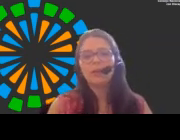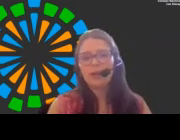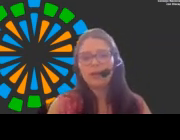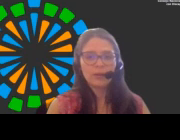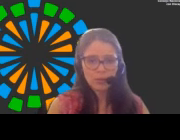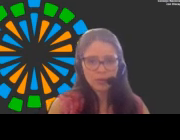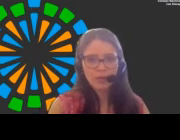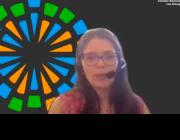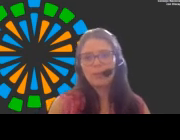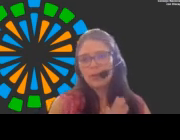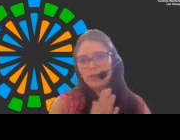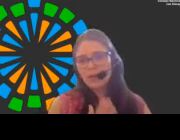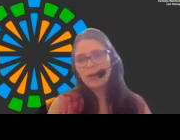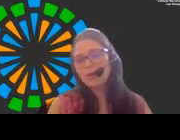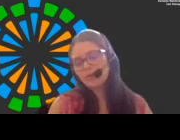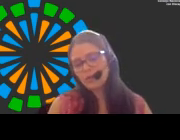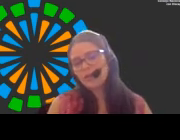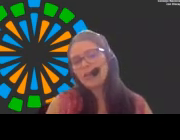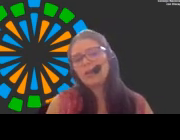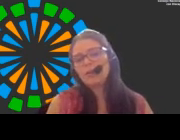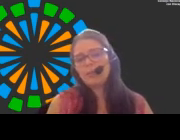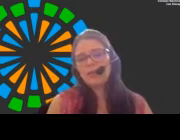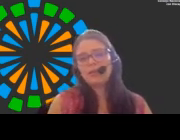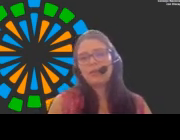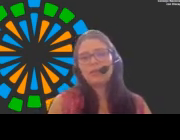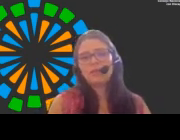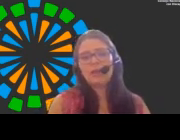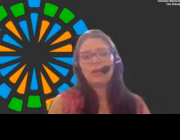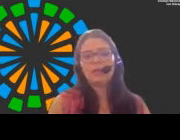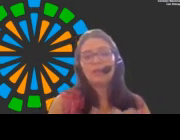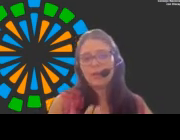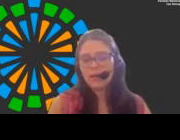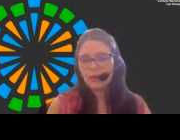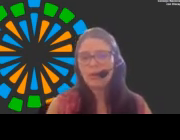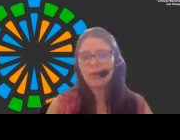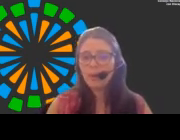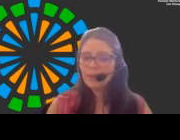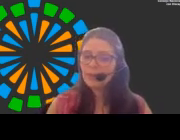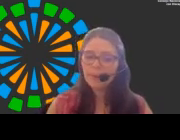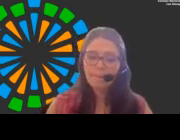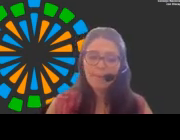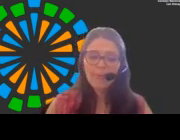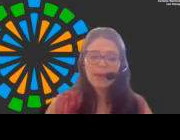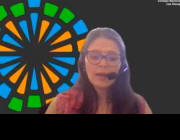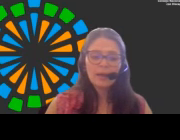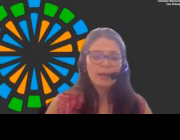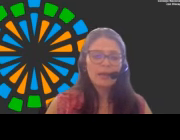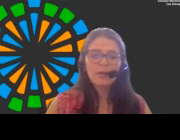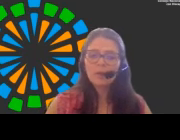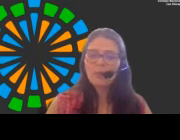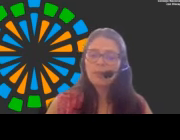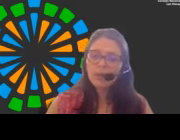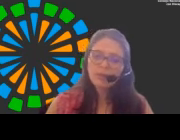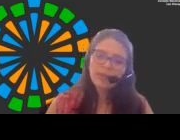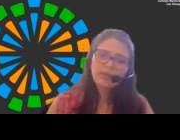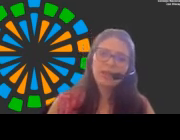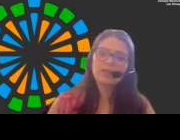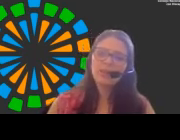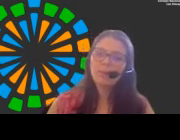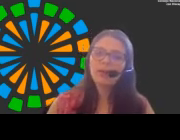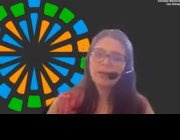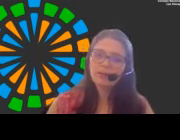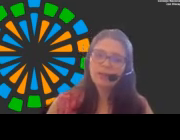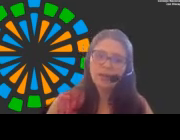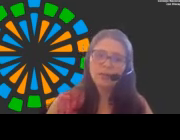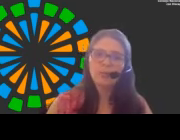llegar a tener datos pero sin embargo es una tarea que el país está trabajando arduamente y una muy buena